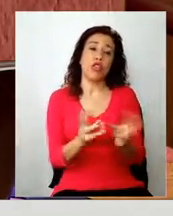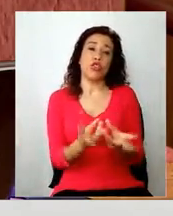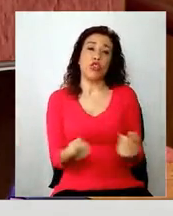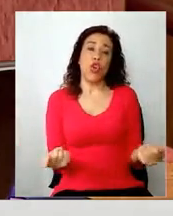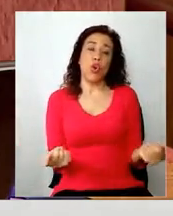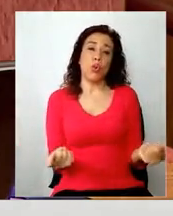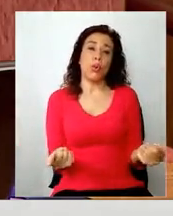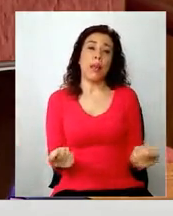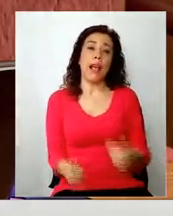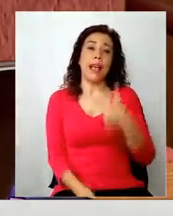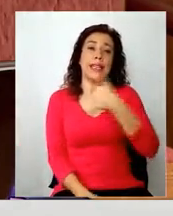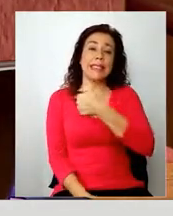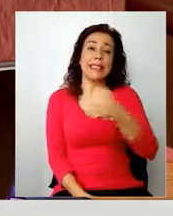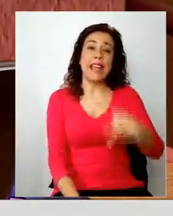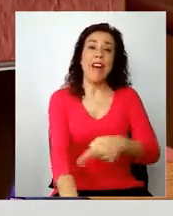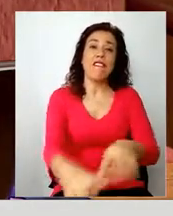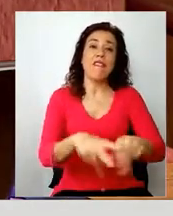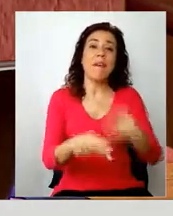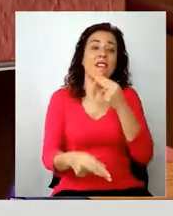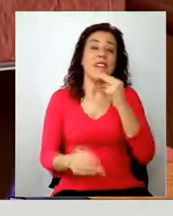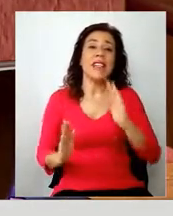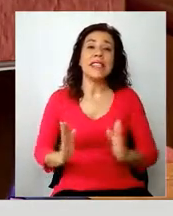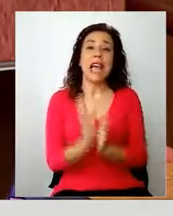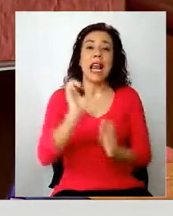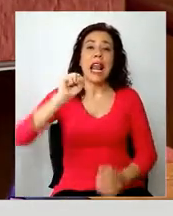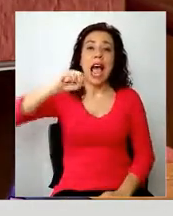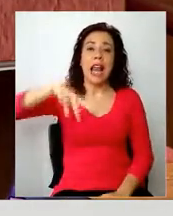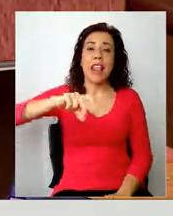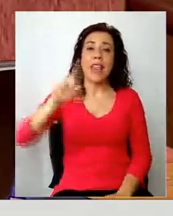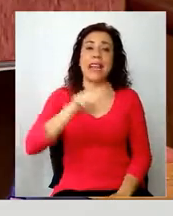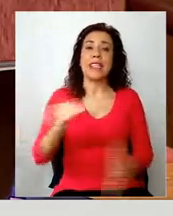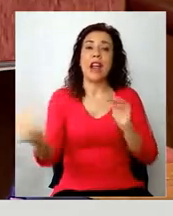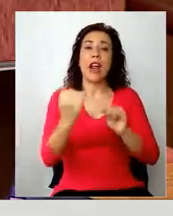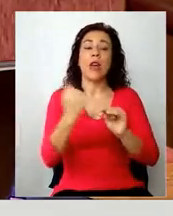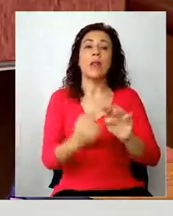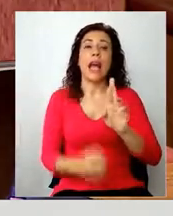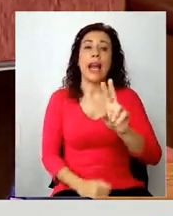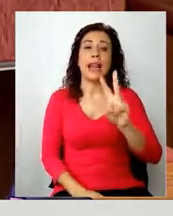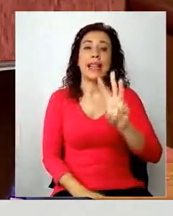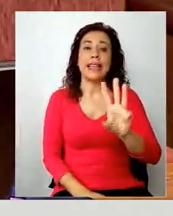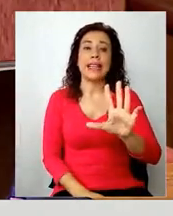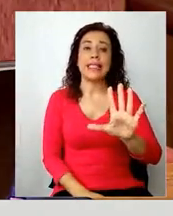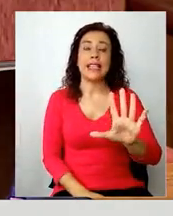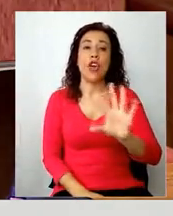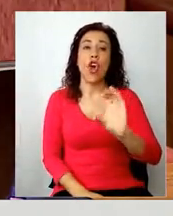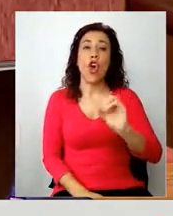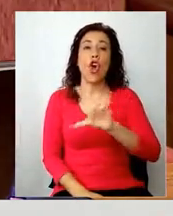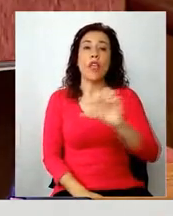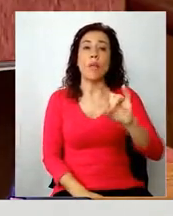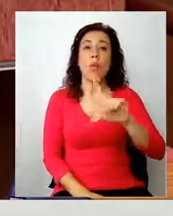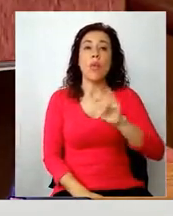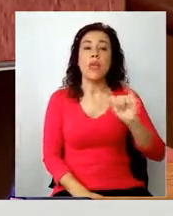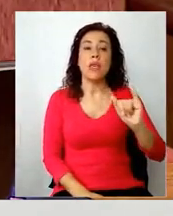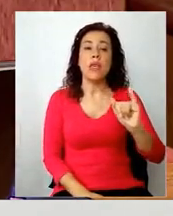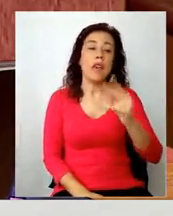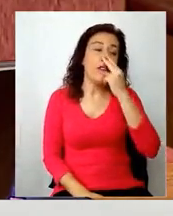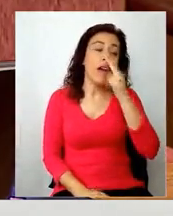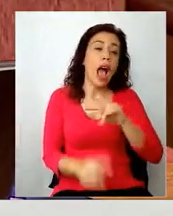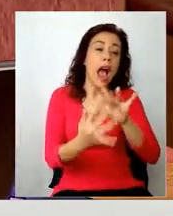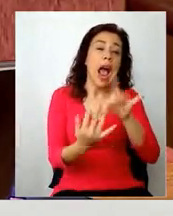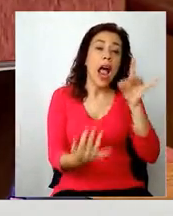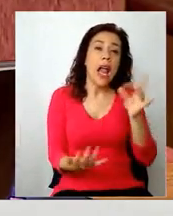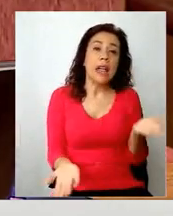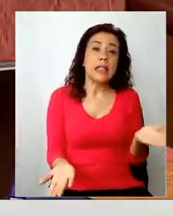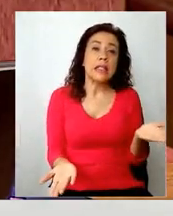seiscientas familias del sector de San Andrés ruta r35 de collipulli que se baraje en la alternativas se